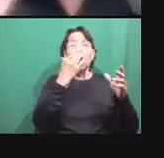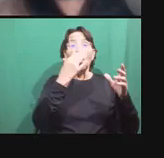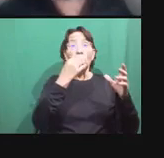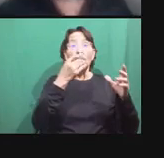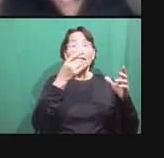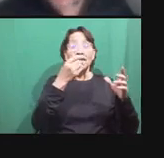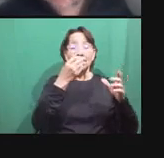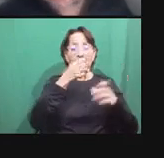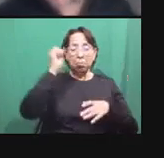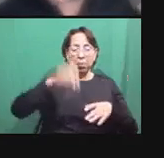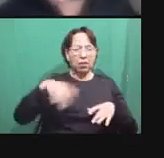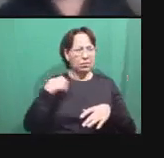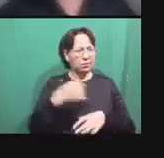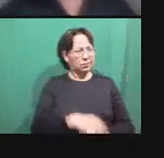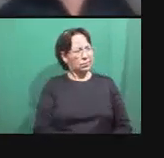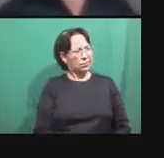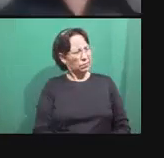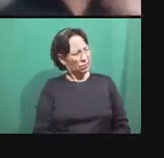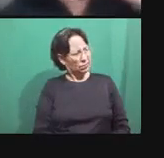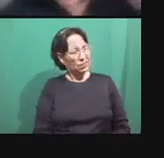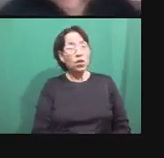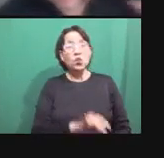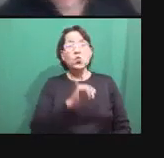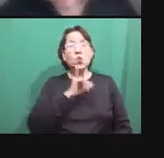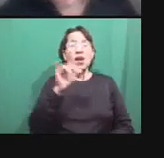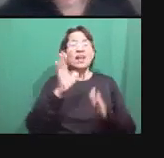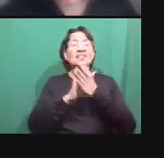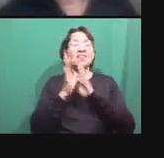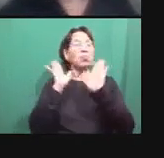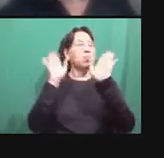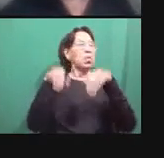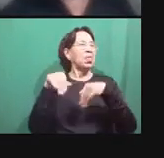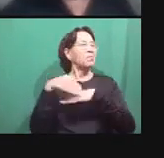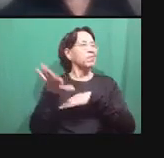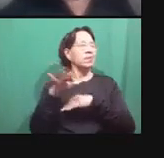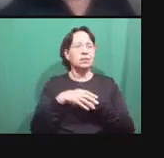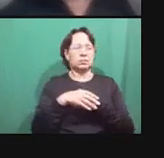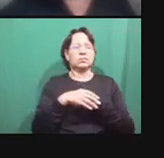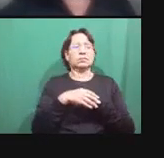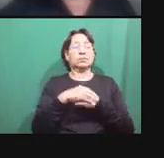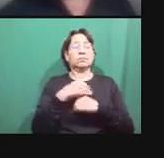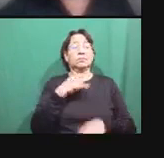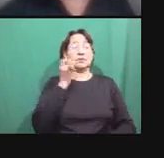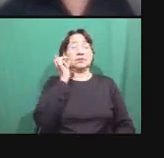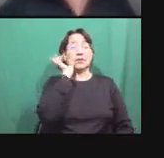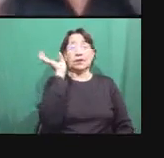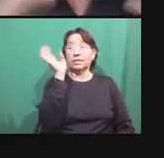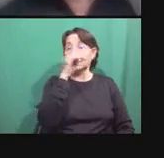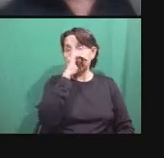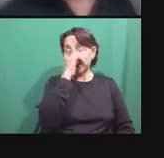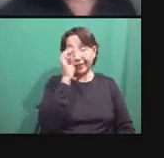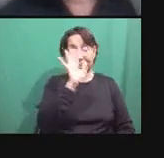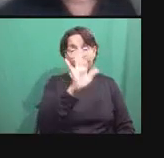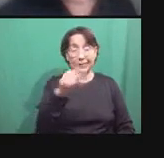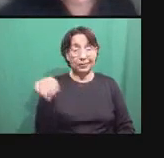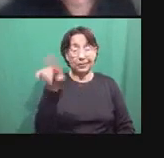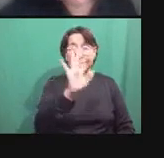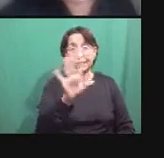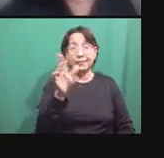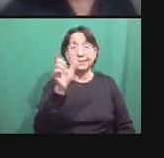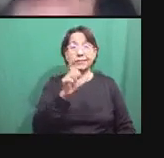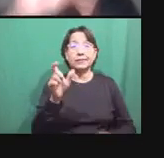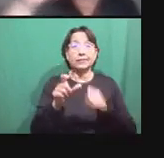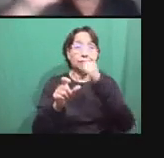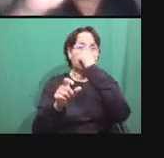mí, pues esto me vale madres. Eso me parece una gravedad infinita porque es una actitud real y permanente. Mientras tanto, en esa